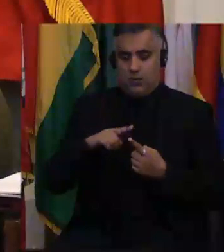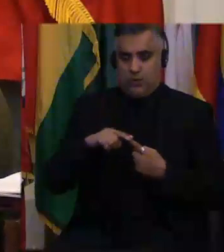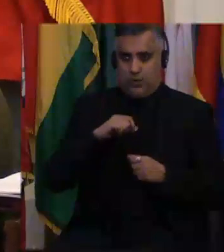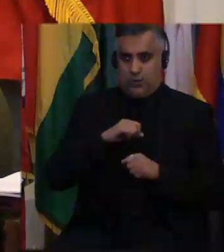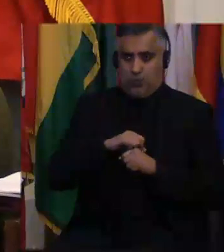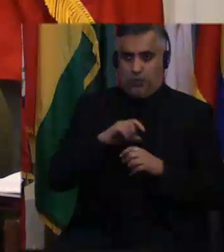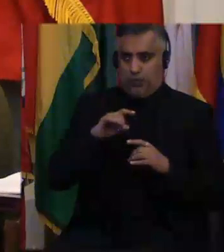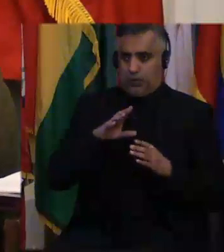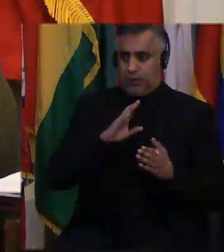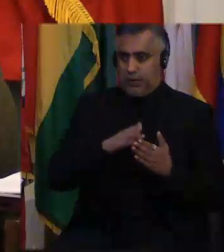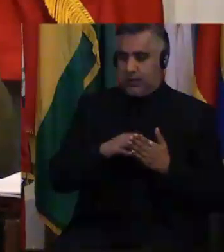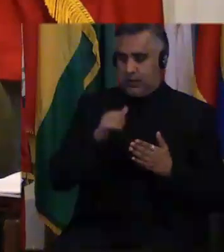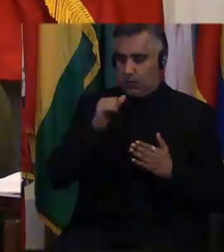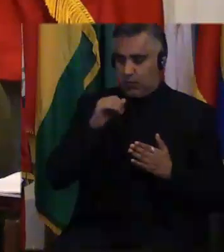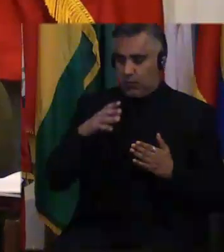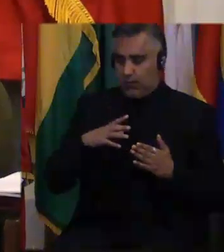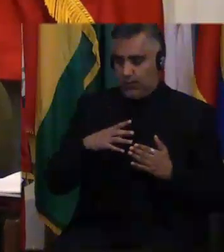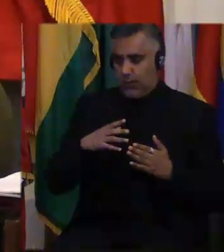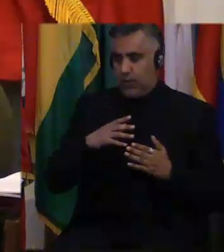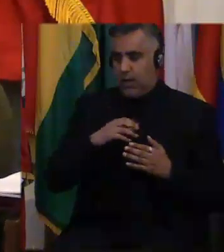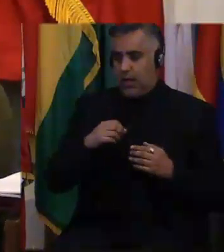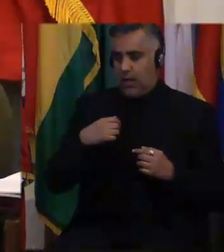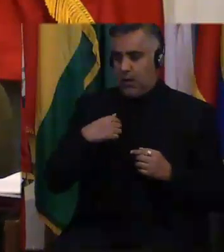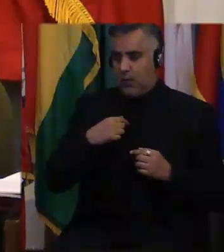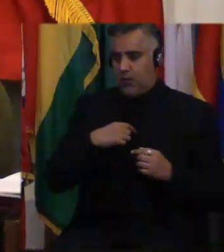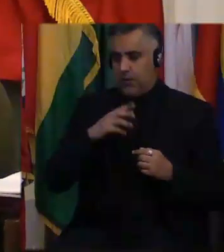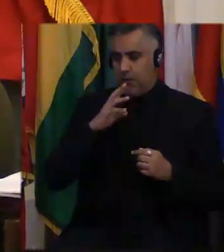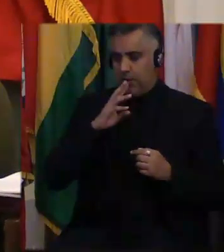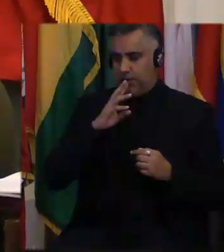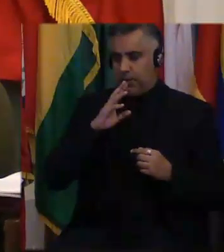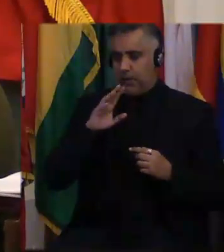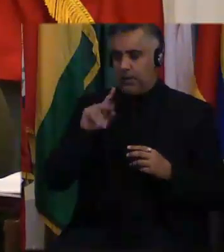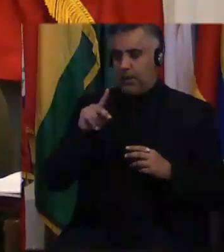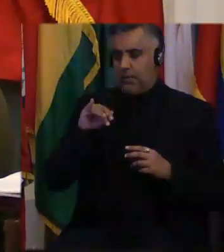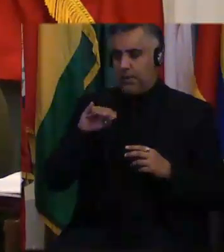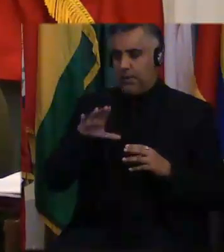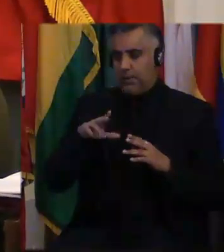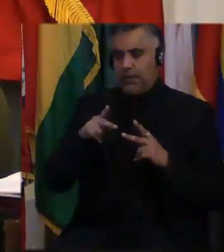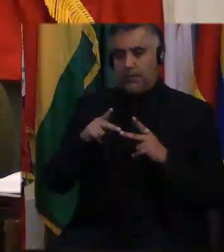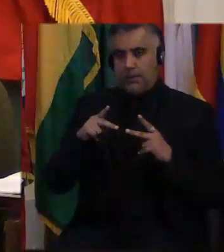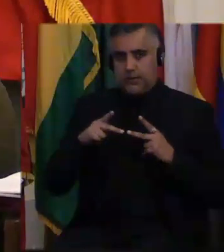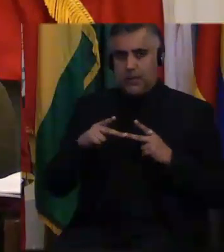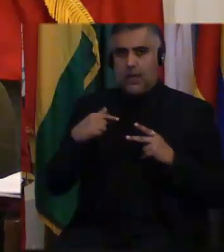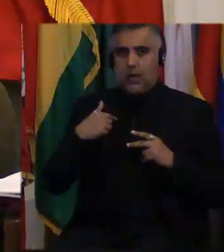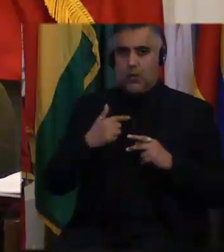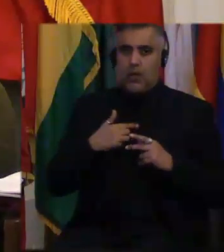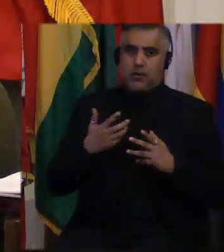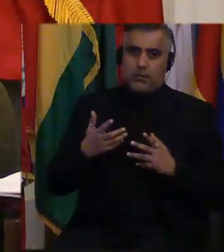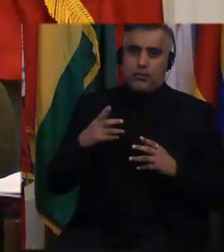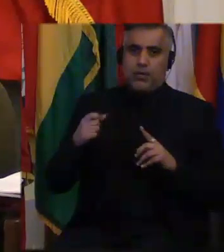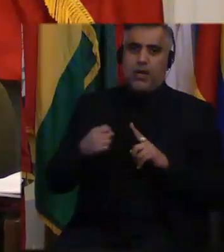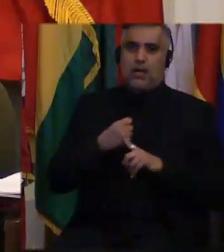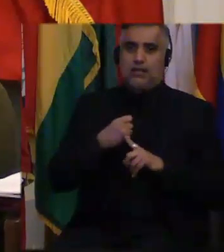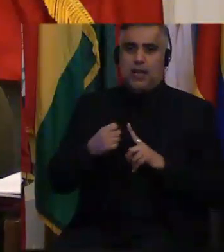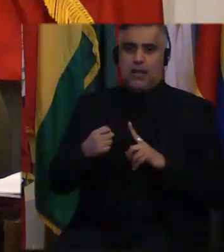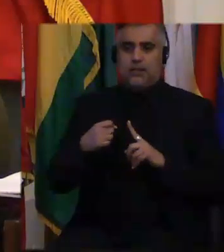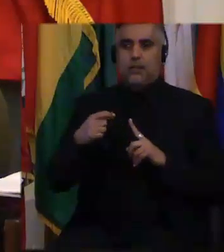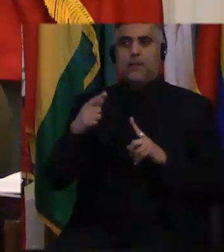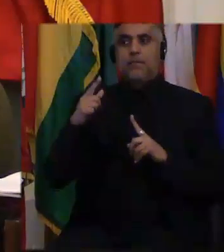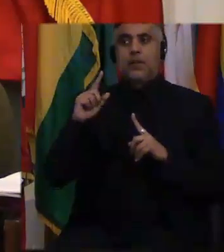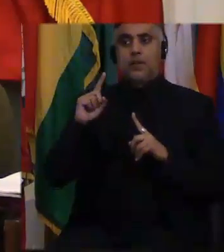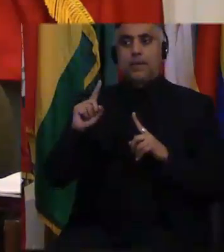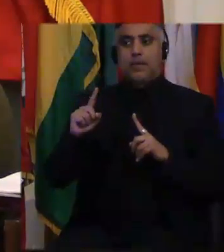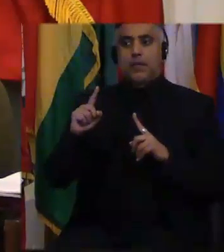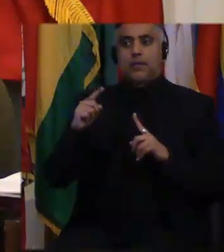y hablamos en espacios públicos nos enfrentamos a que nos ataquen. Porque socialmente, o sea, la